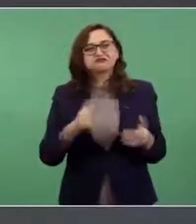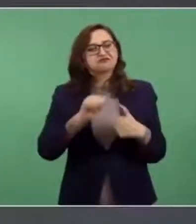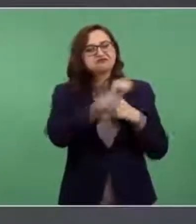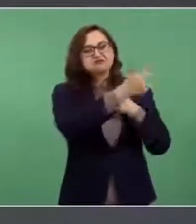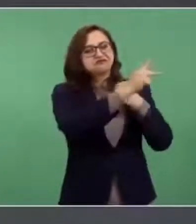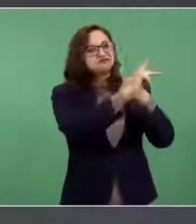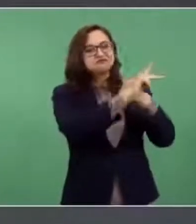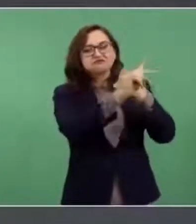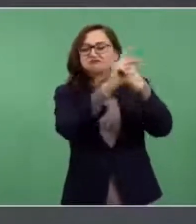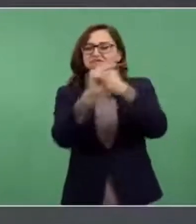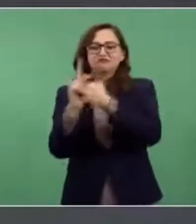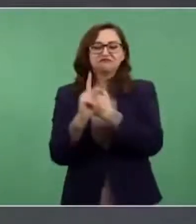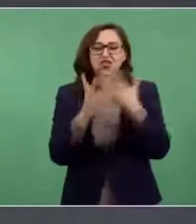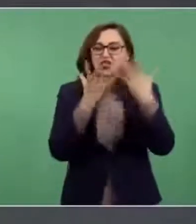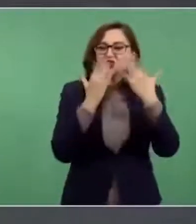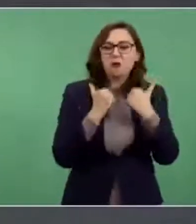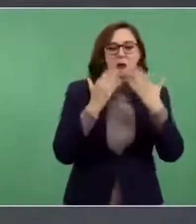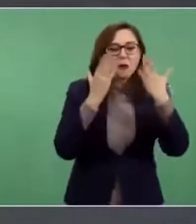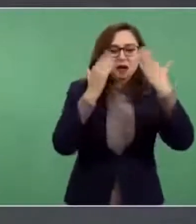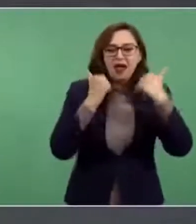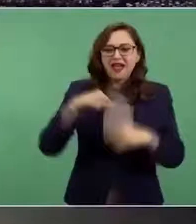otro país del mundo.